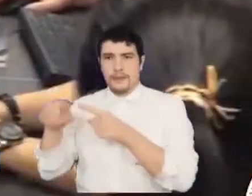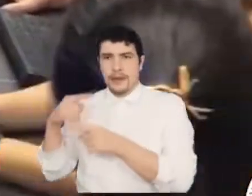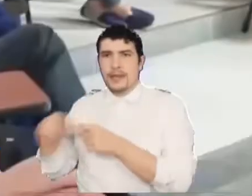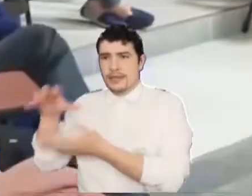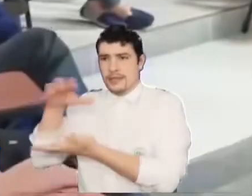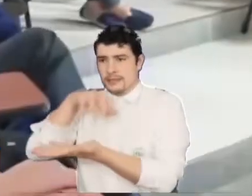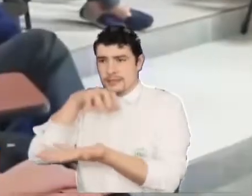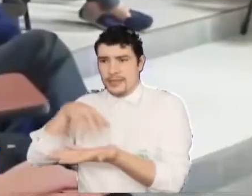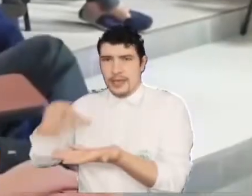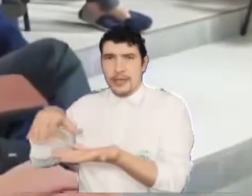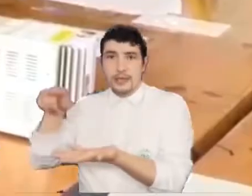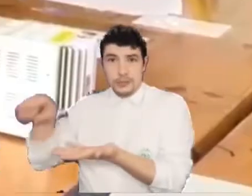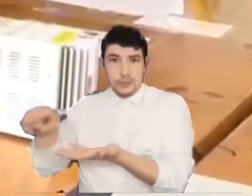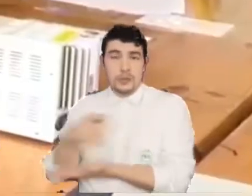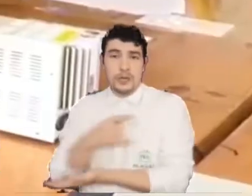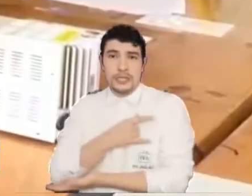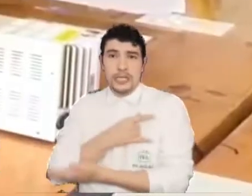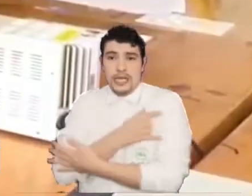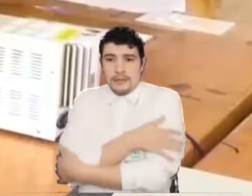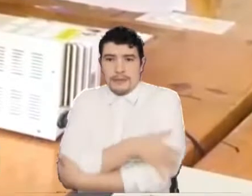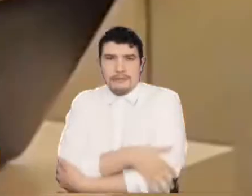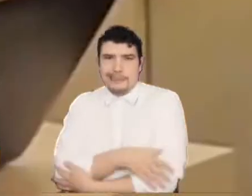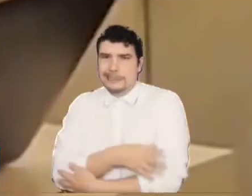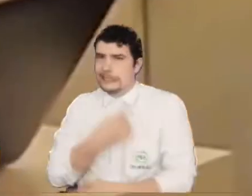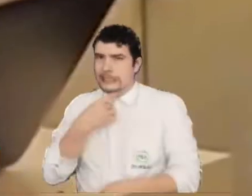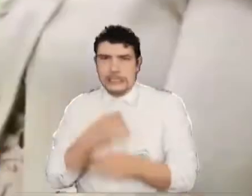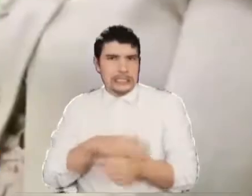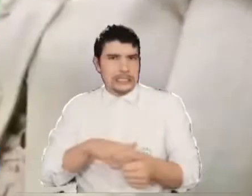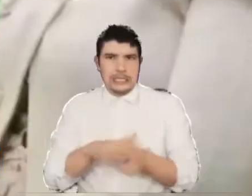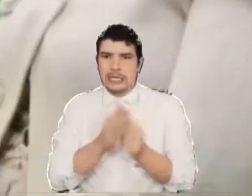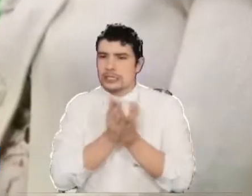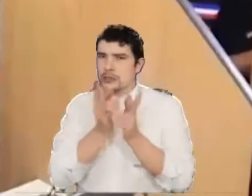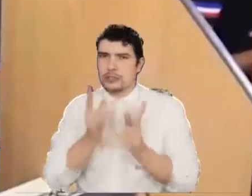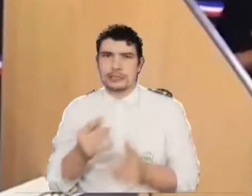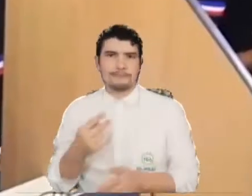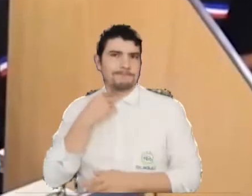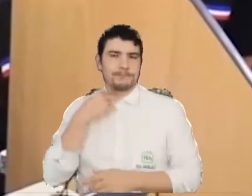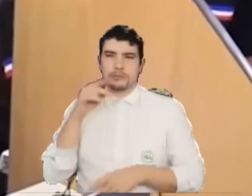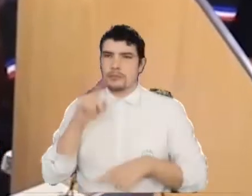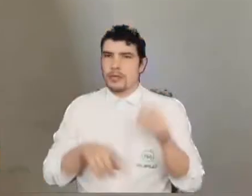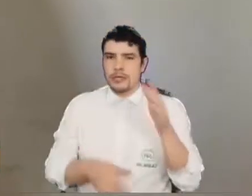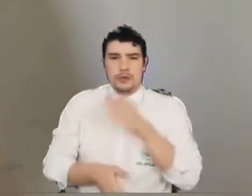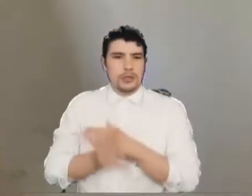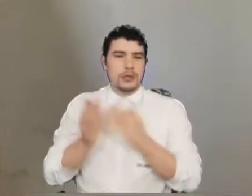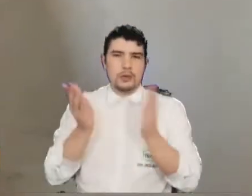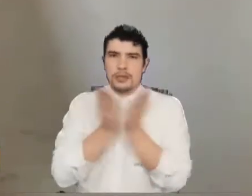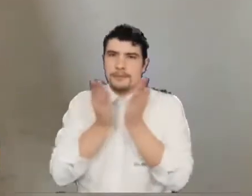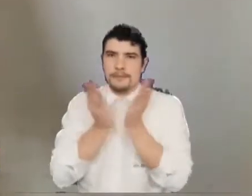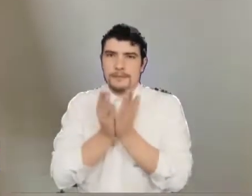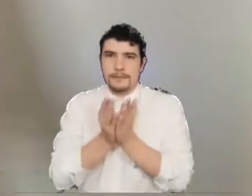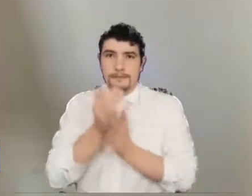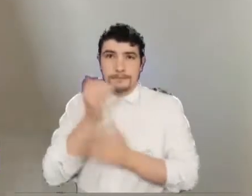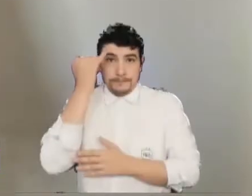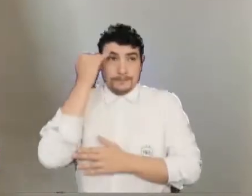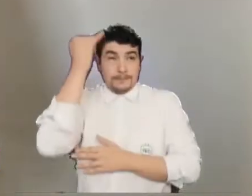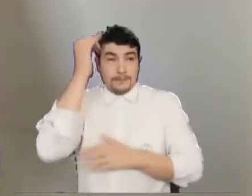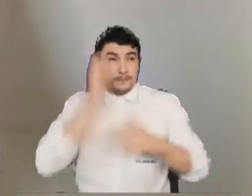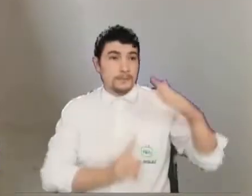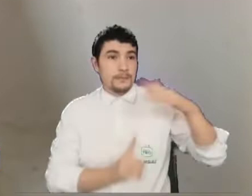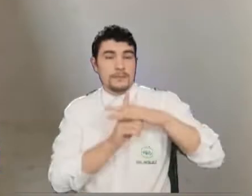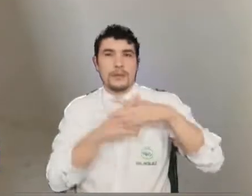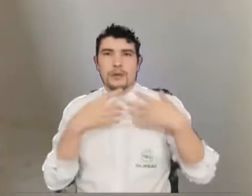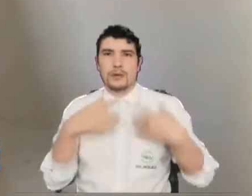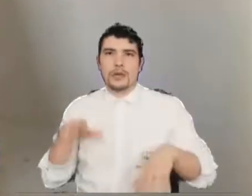ellos no contarán con recursos para continuar con sus estudios a partir de mitad de año. La iniciativa surge conociendo que el 89%